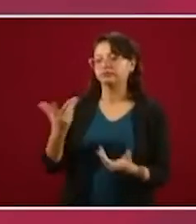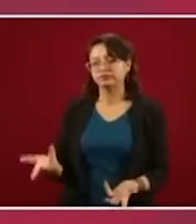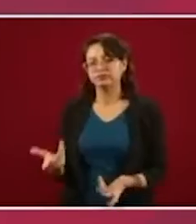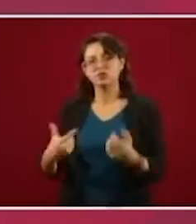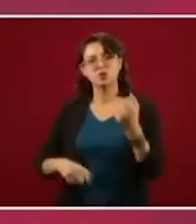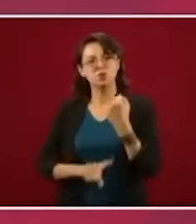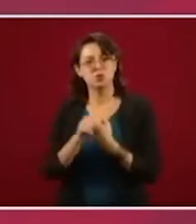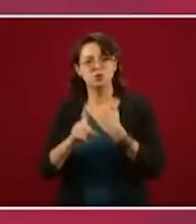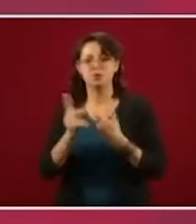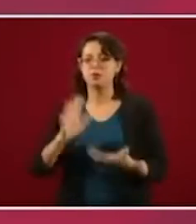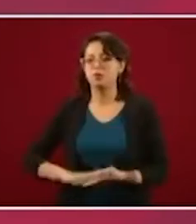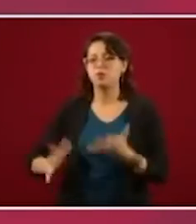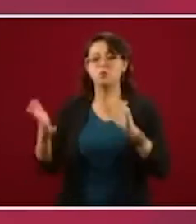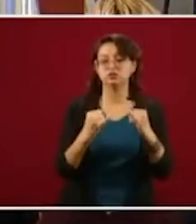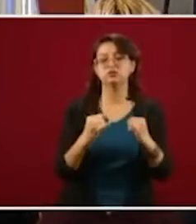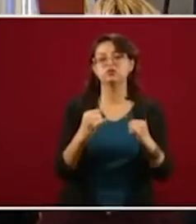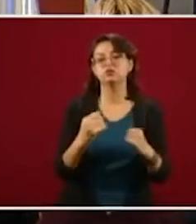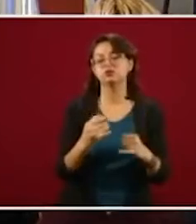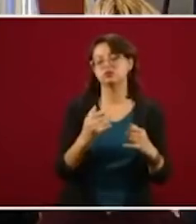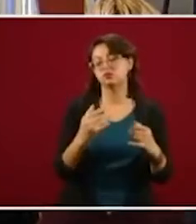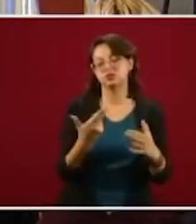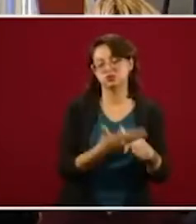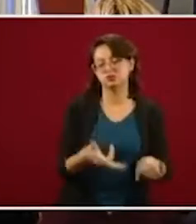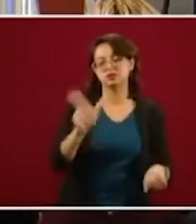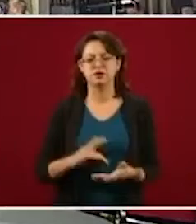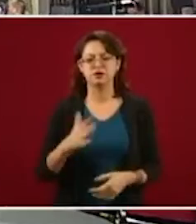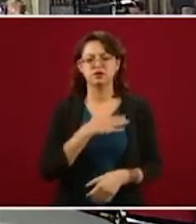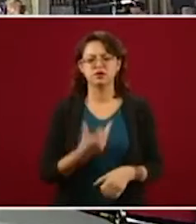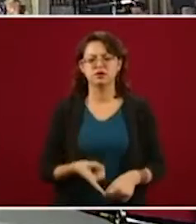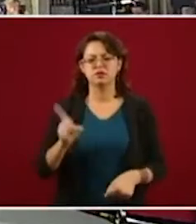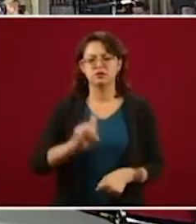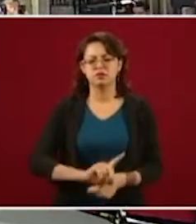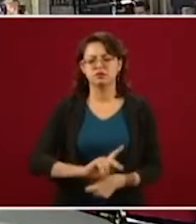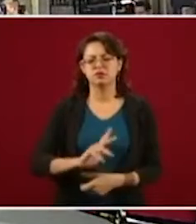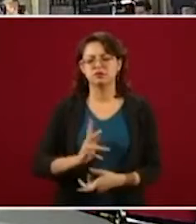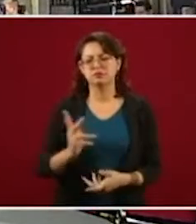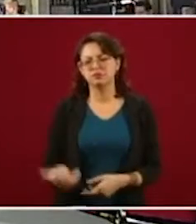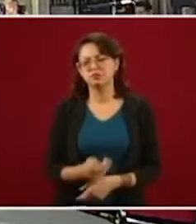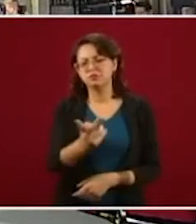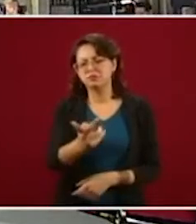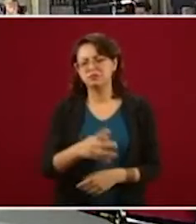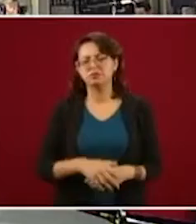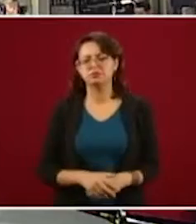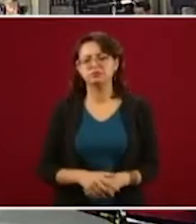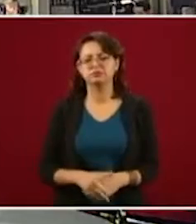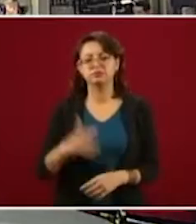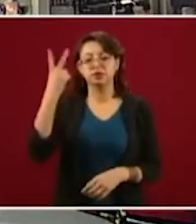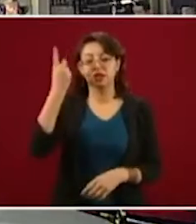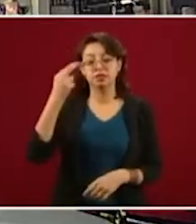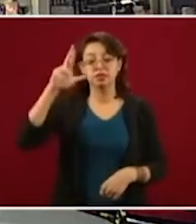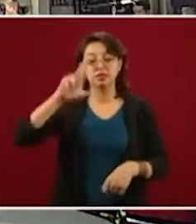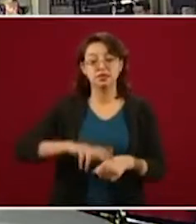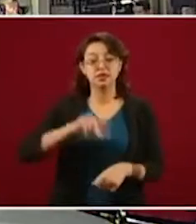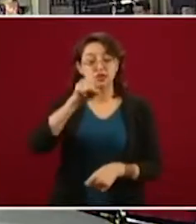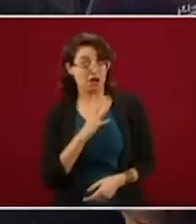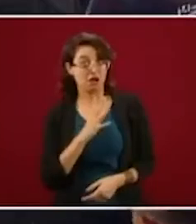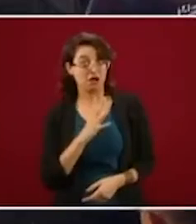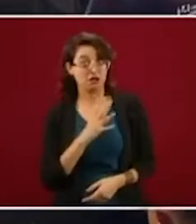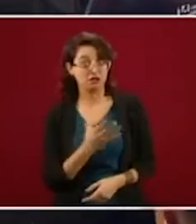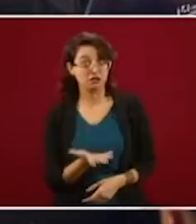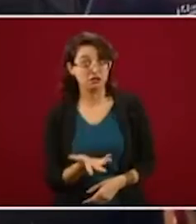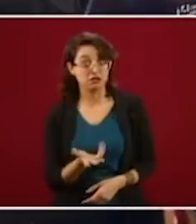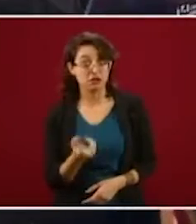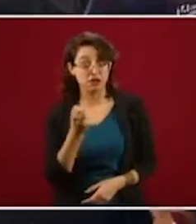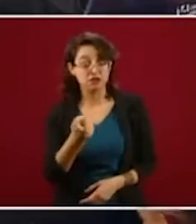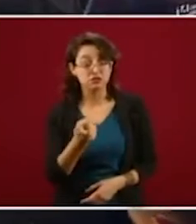tratamientos oncológicos en menores. El presidente López Obrador señaló que se investigan las denuncias para identificar el origen del problema. Hasta